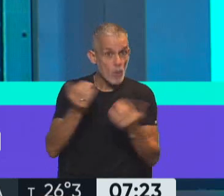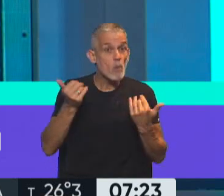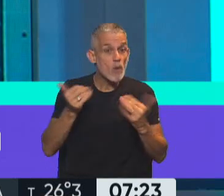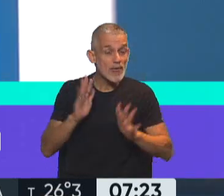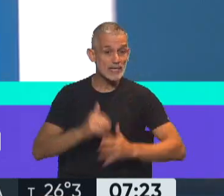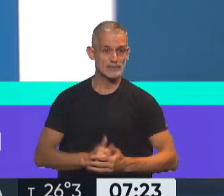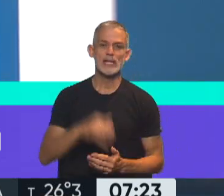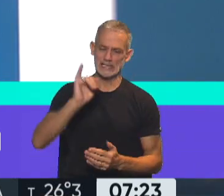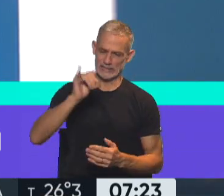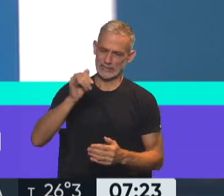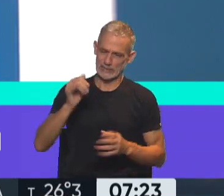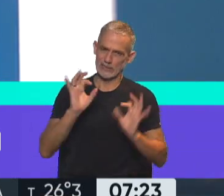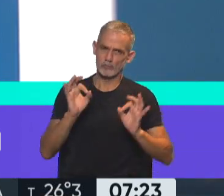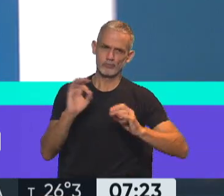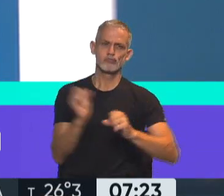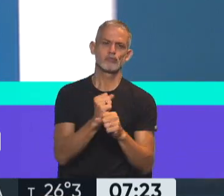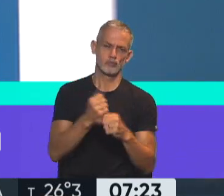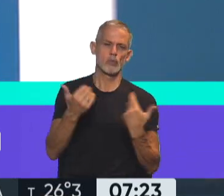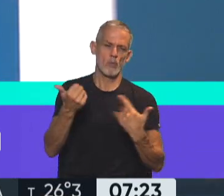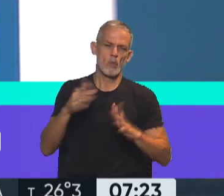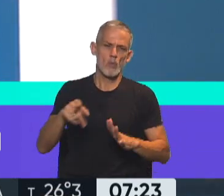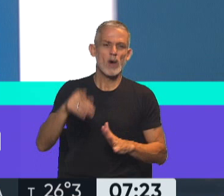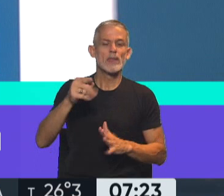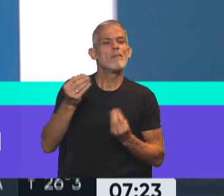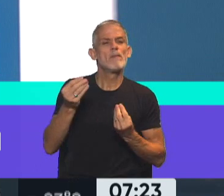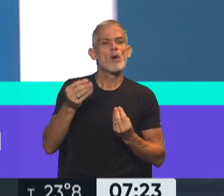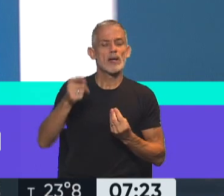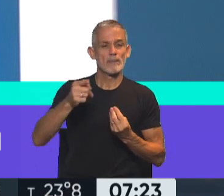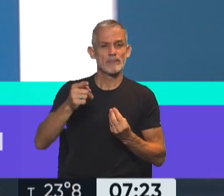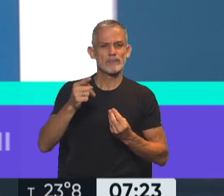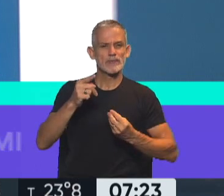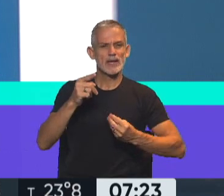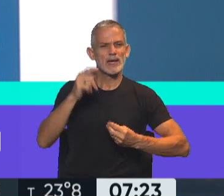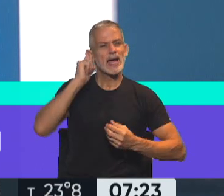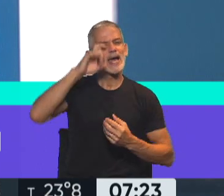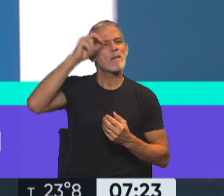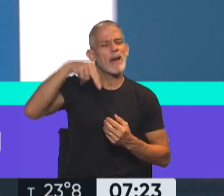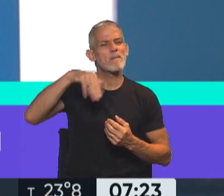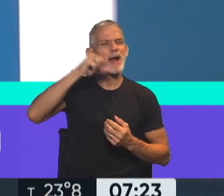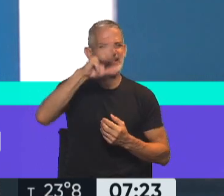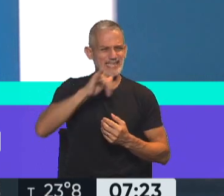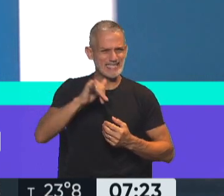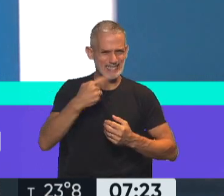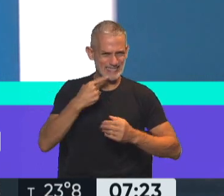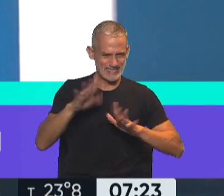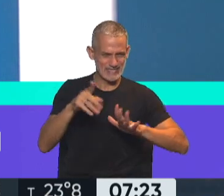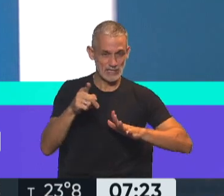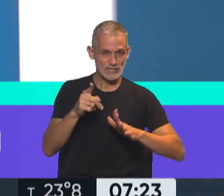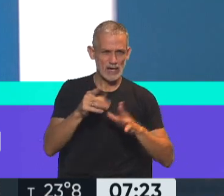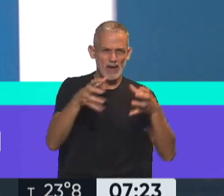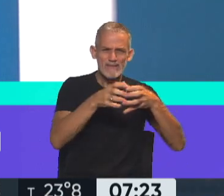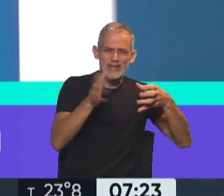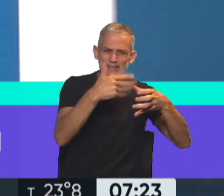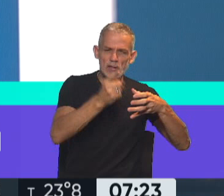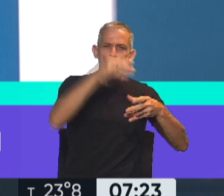proyecto están dadas totalmente las condiciones porque en definitiva lo decías germán martínez las diferencias puertas hace dentro del